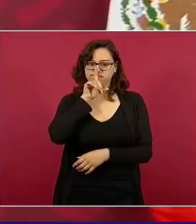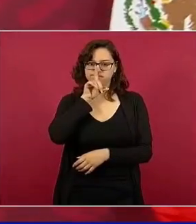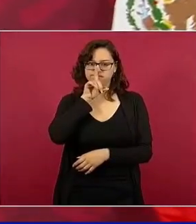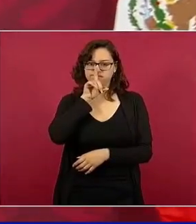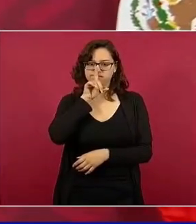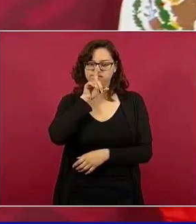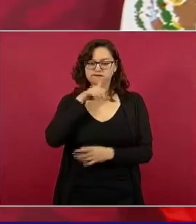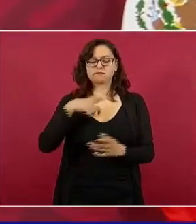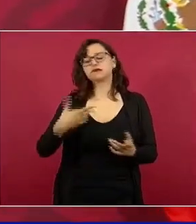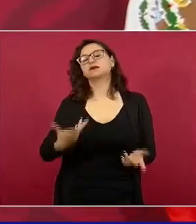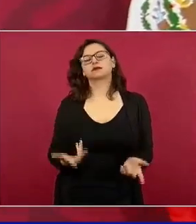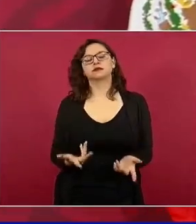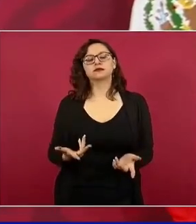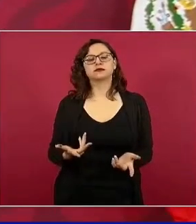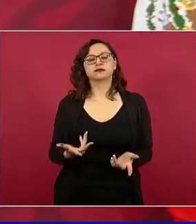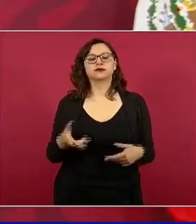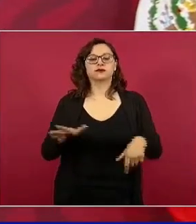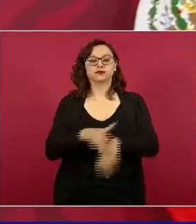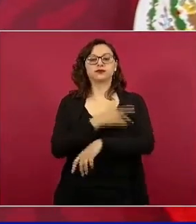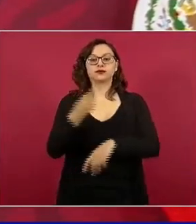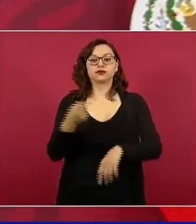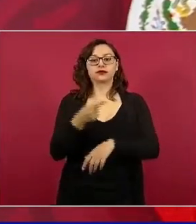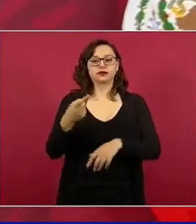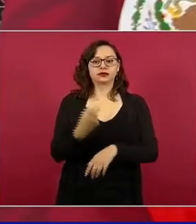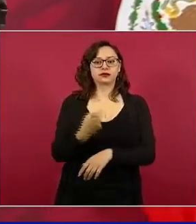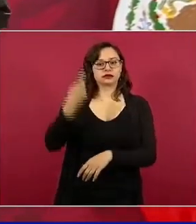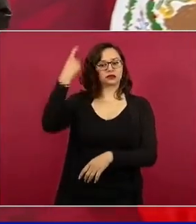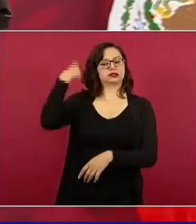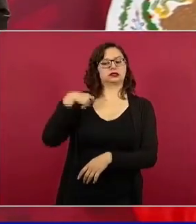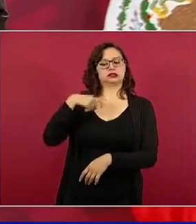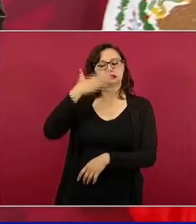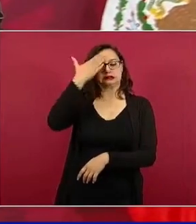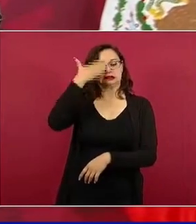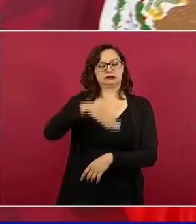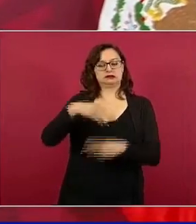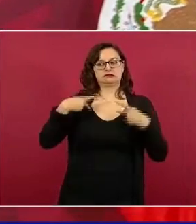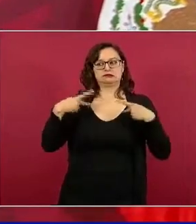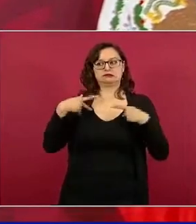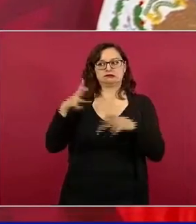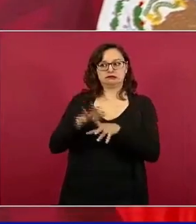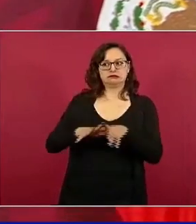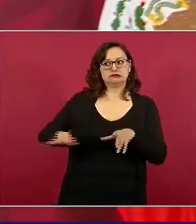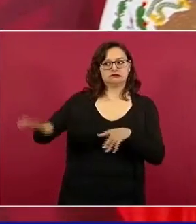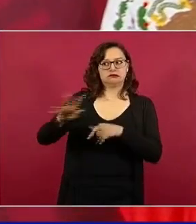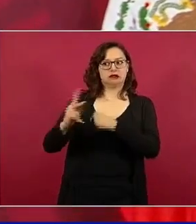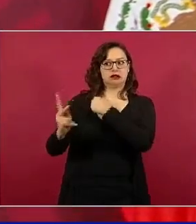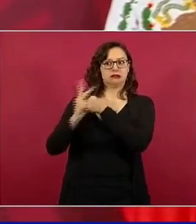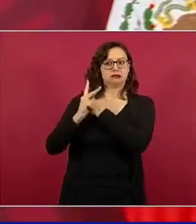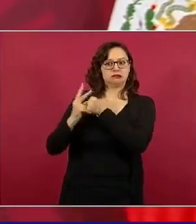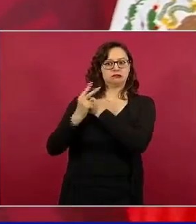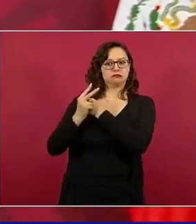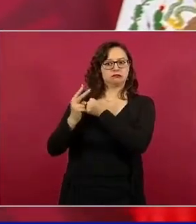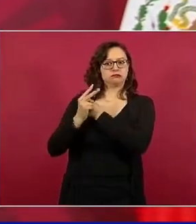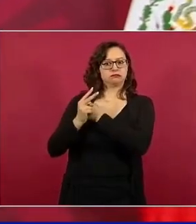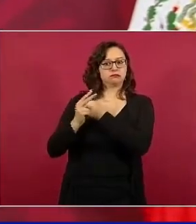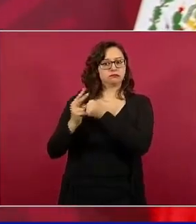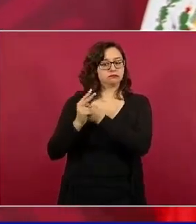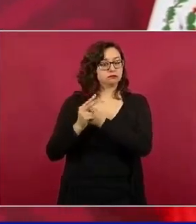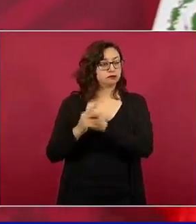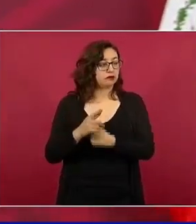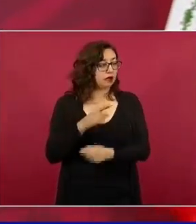porque la gente no se lo permitiría. A los 3